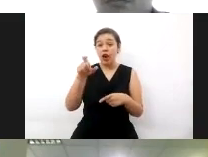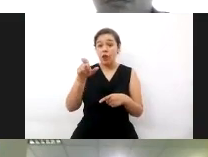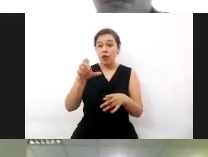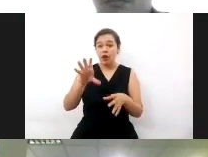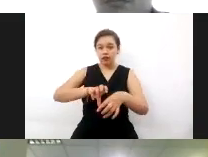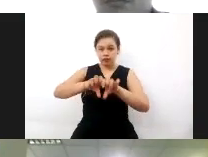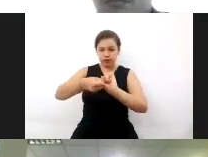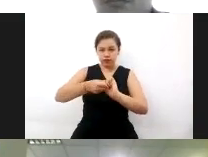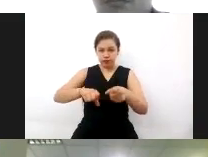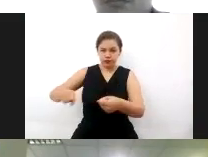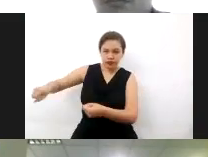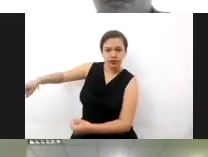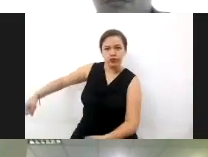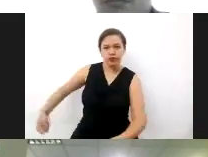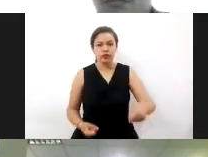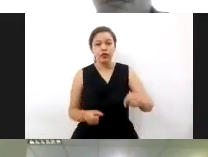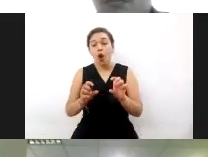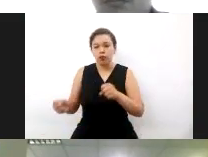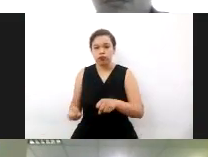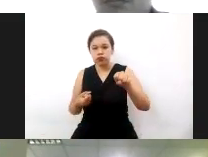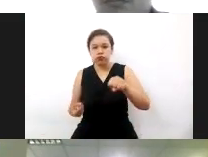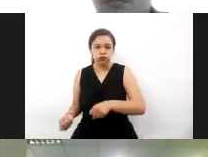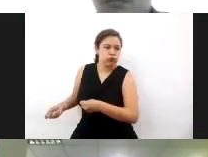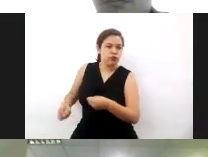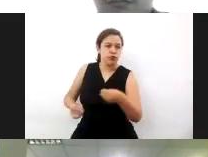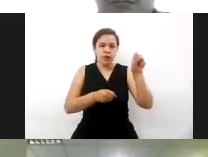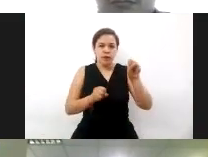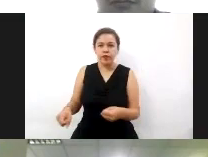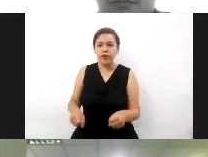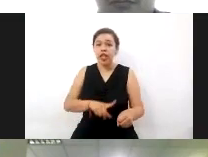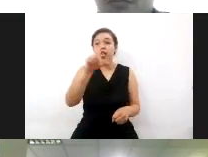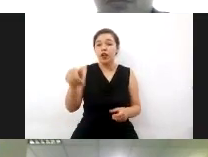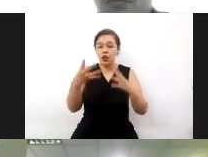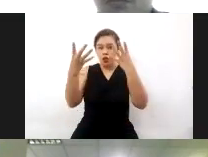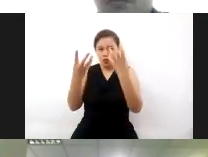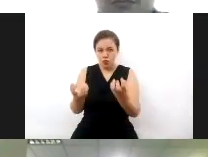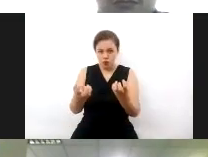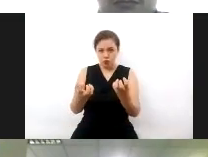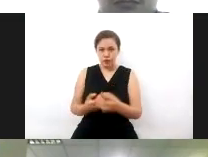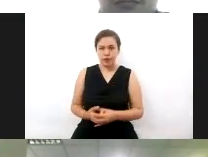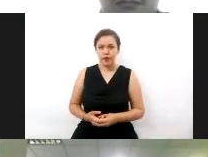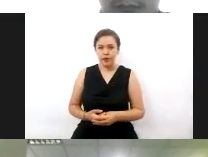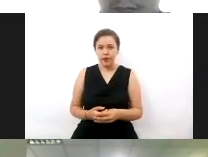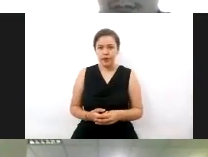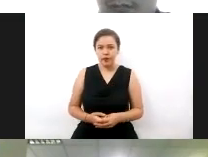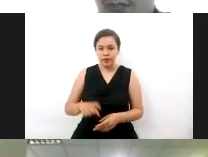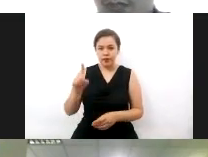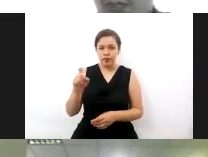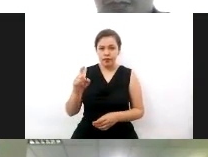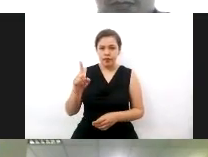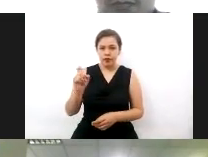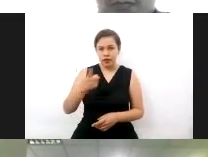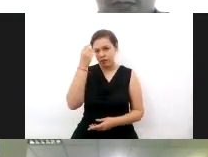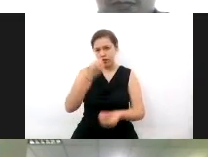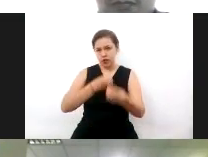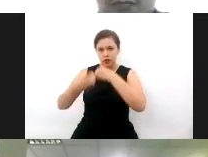una cubeta si es mucha y lo vamos a secar. Ok, el agua para uso y consumo humano